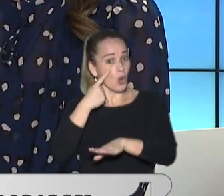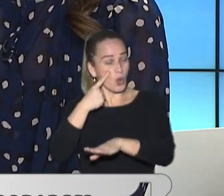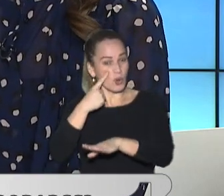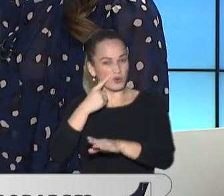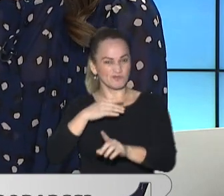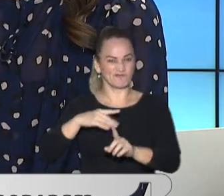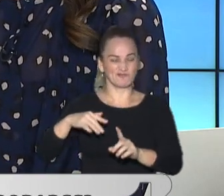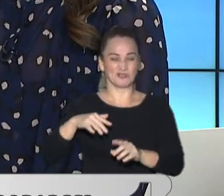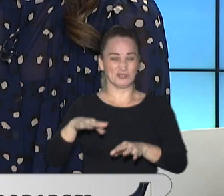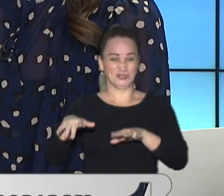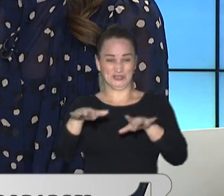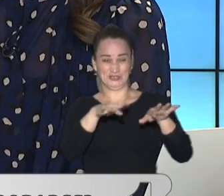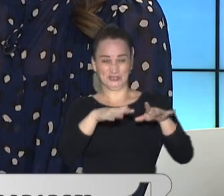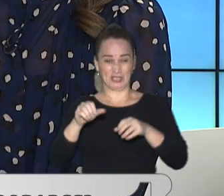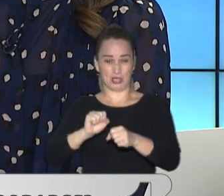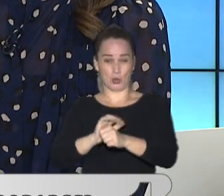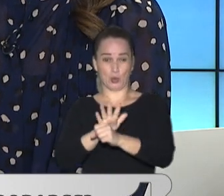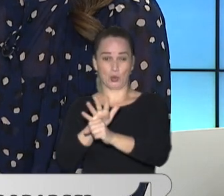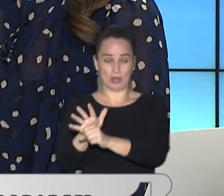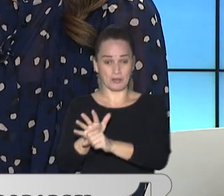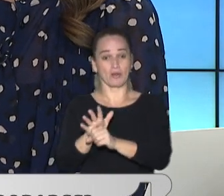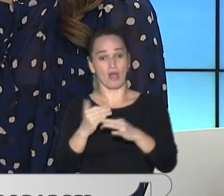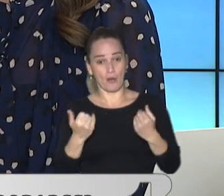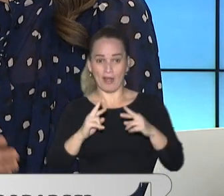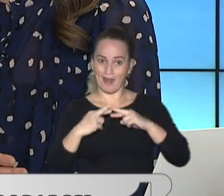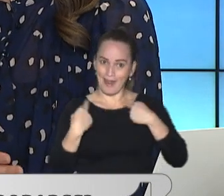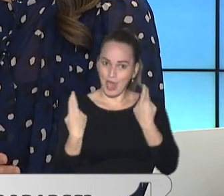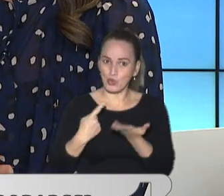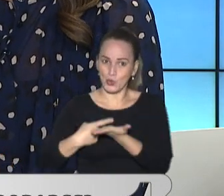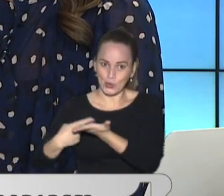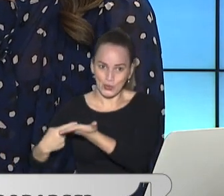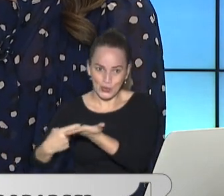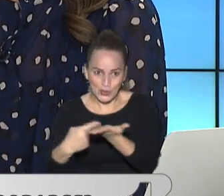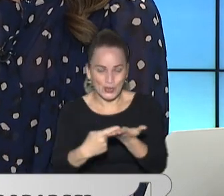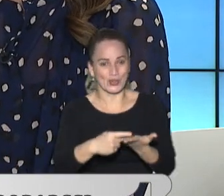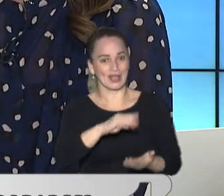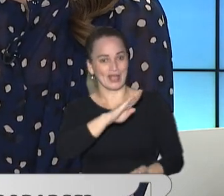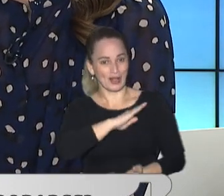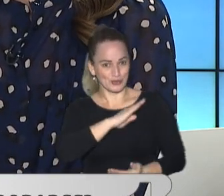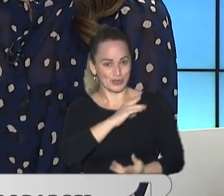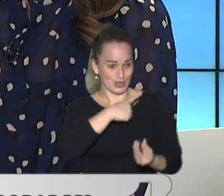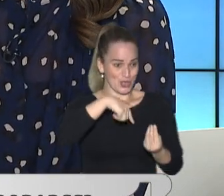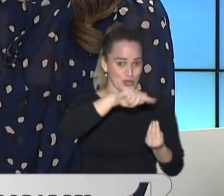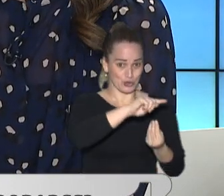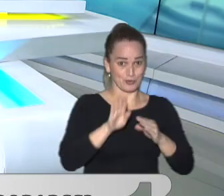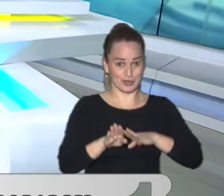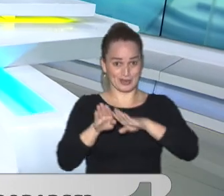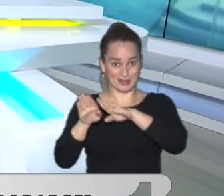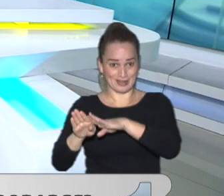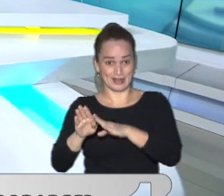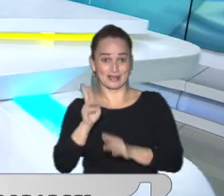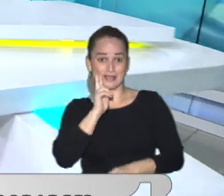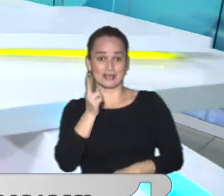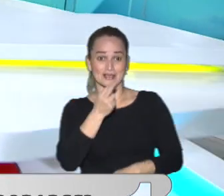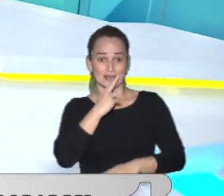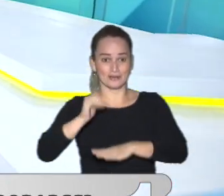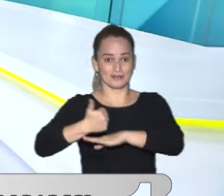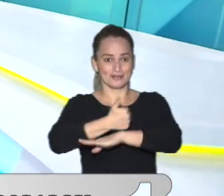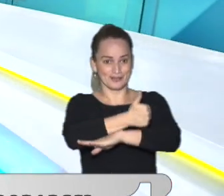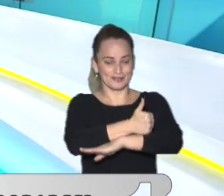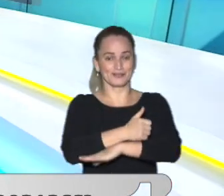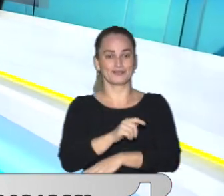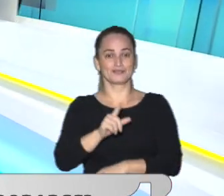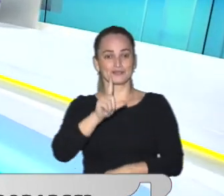contagio. A esta hora continúa la mesa de diálogo entre el distrito y los representantes de este sector. Luisa Fernández, muy buenas tardes. ¿Cómo